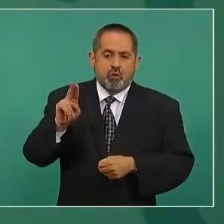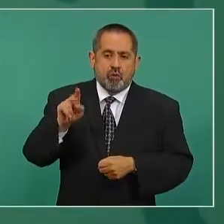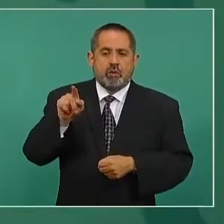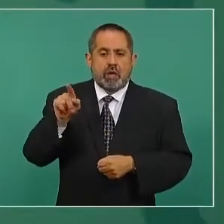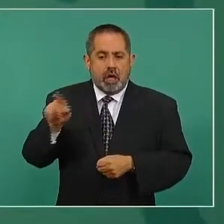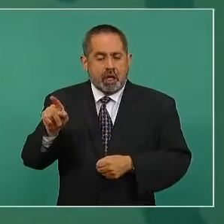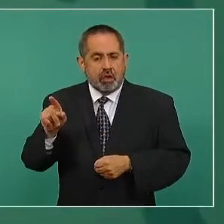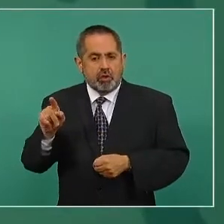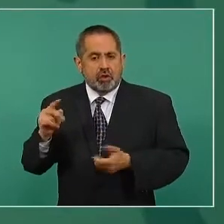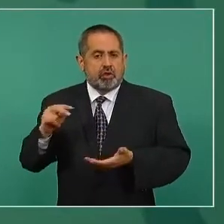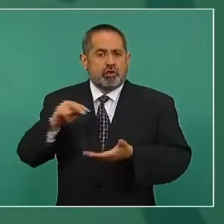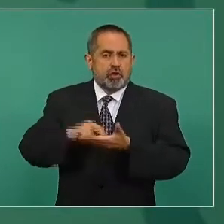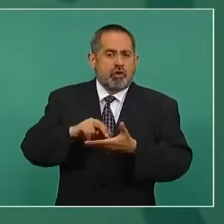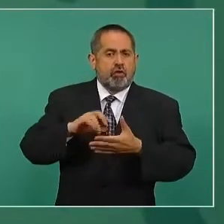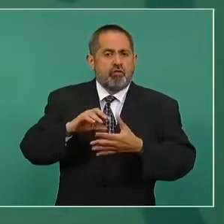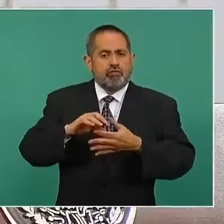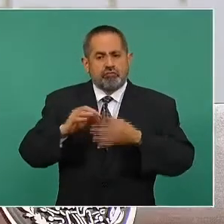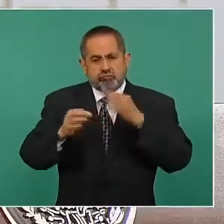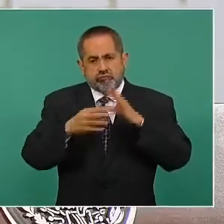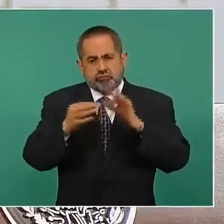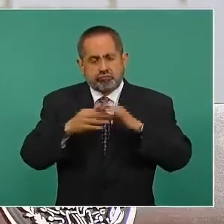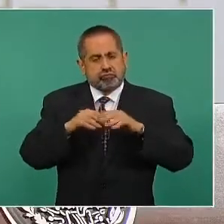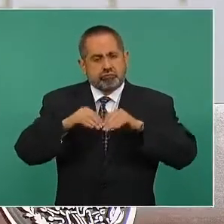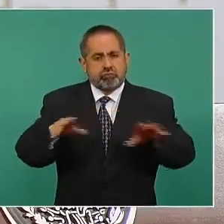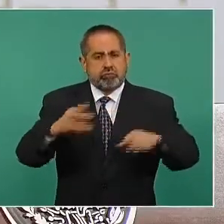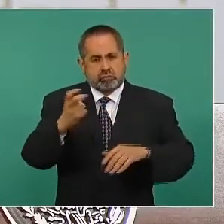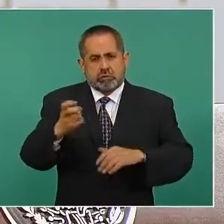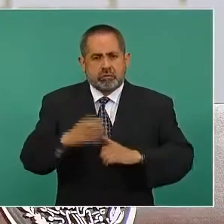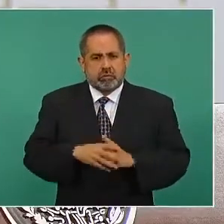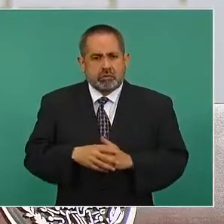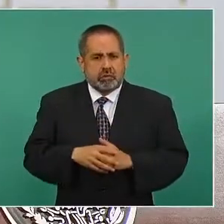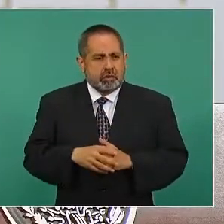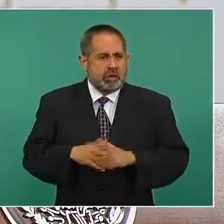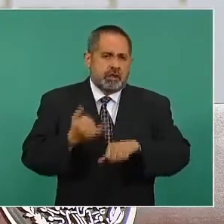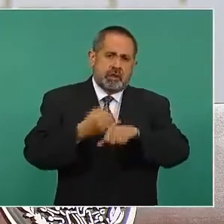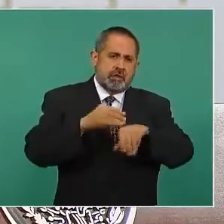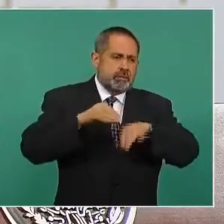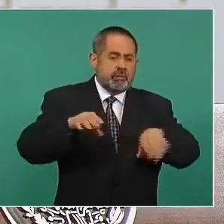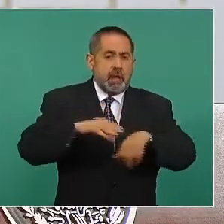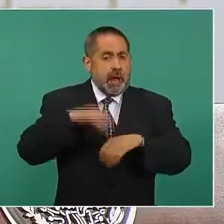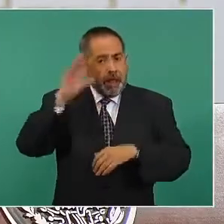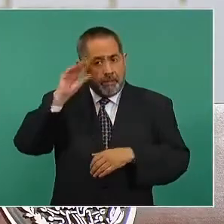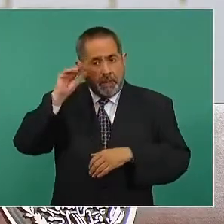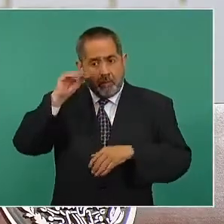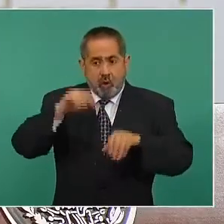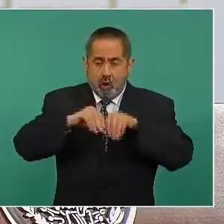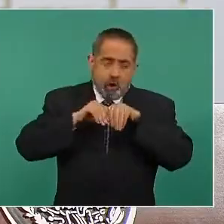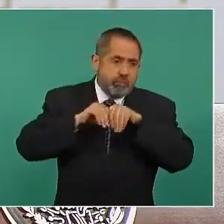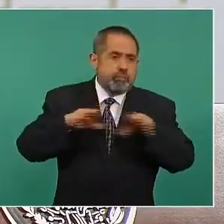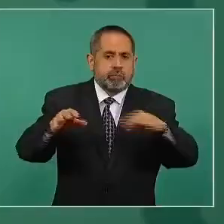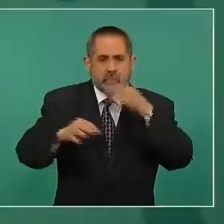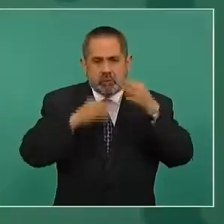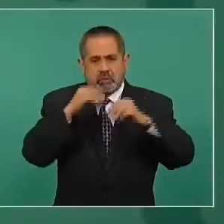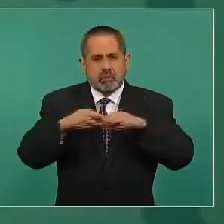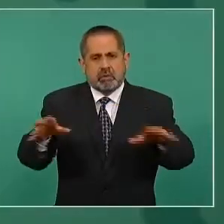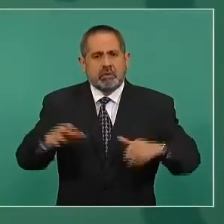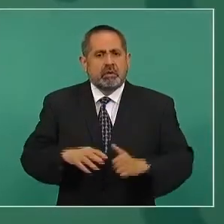Voy a grabarles ahí y se va a transmitir en vivo el mensaje.